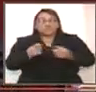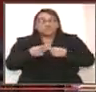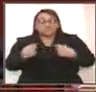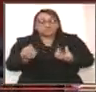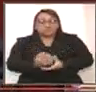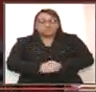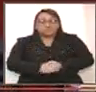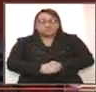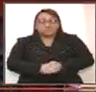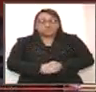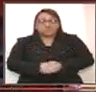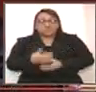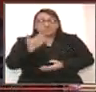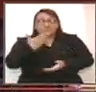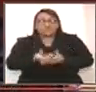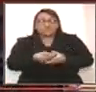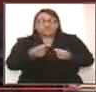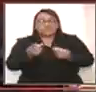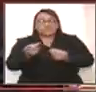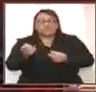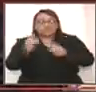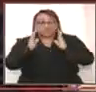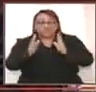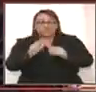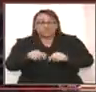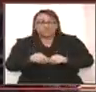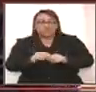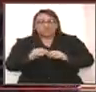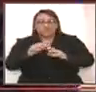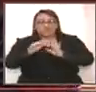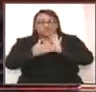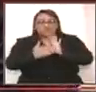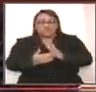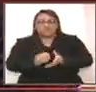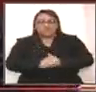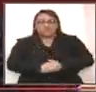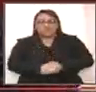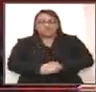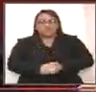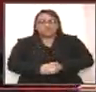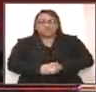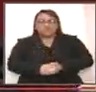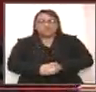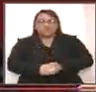congresistas, agradezco mucho su atención a esta presentación.